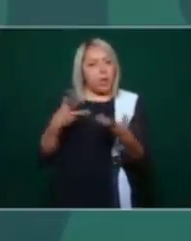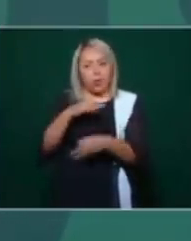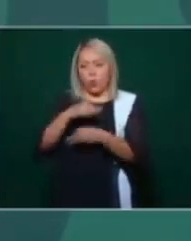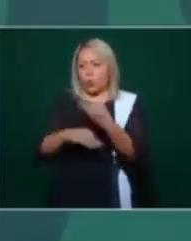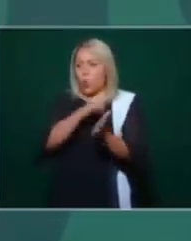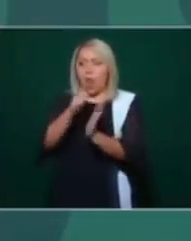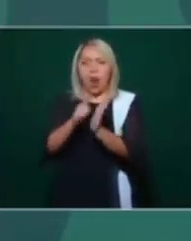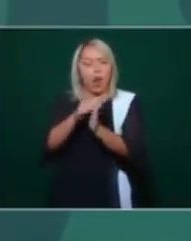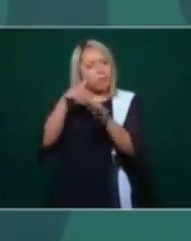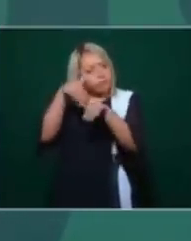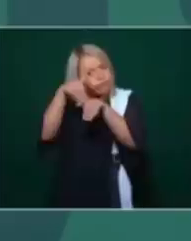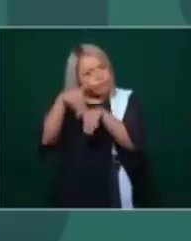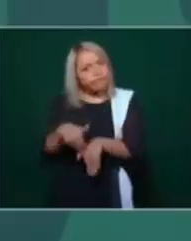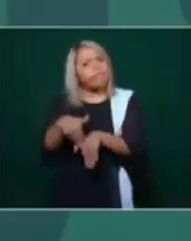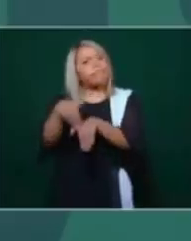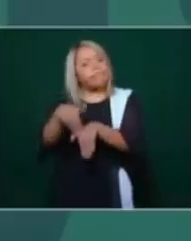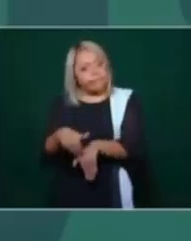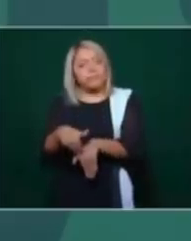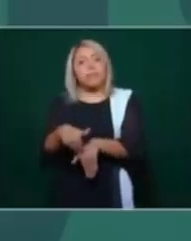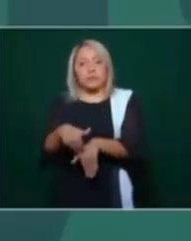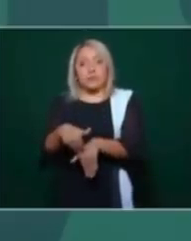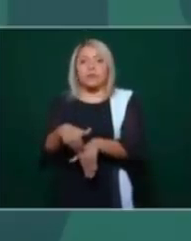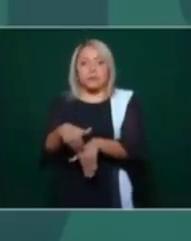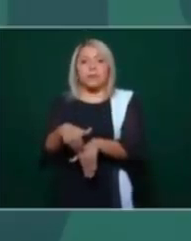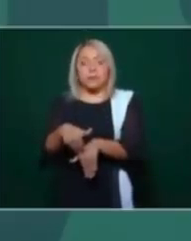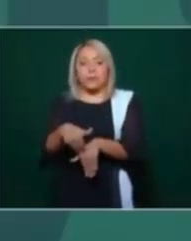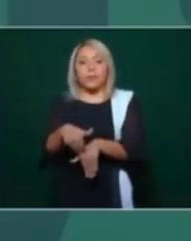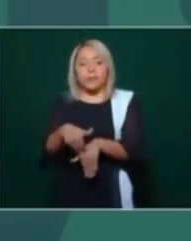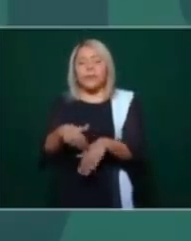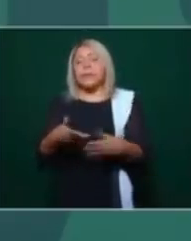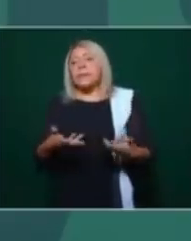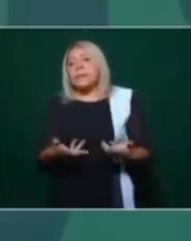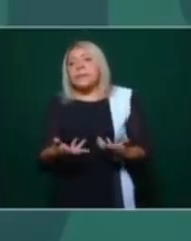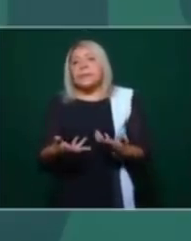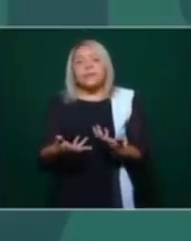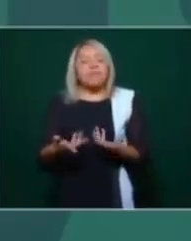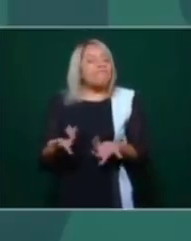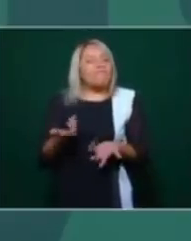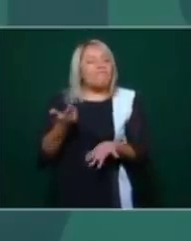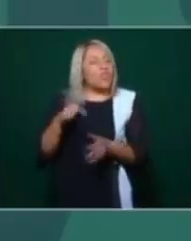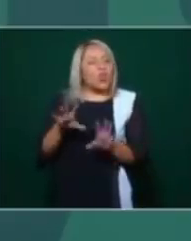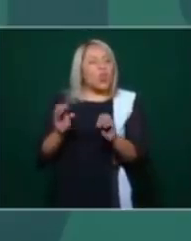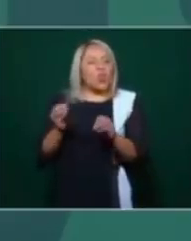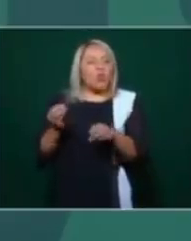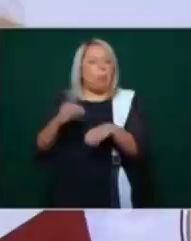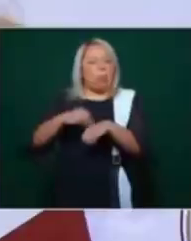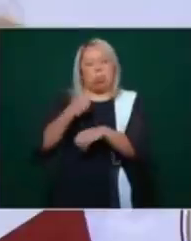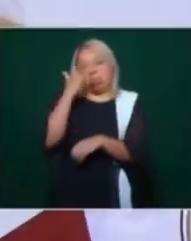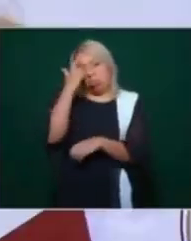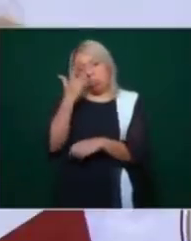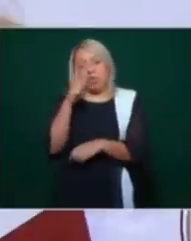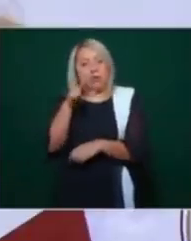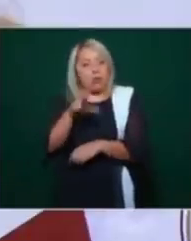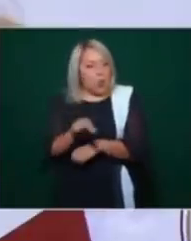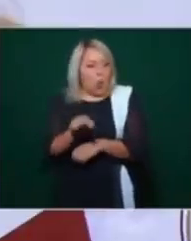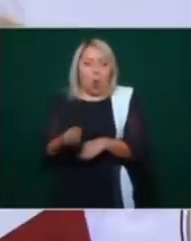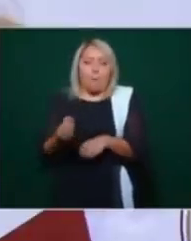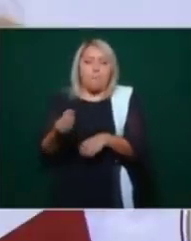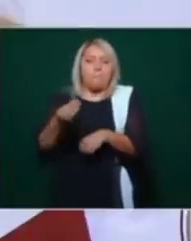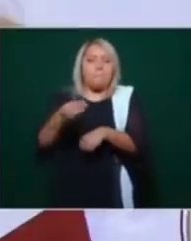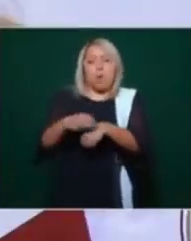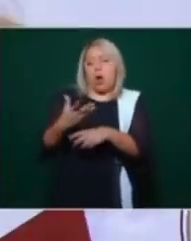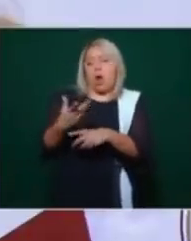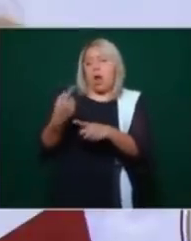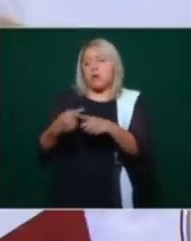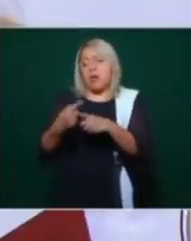inventar delitos, no